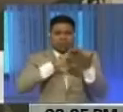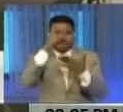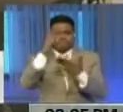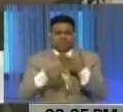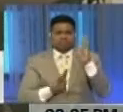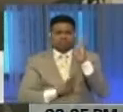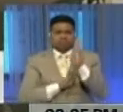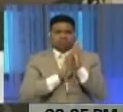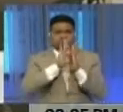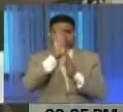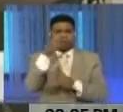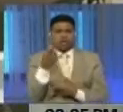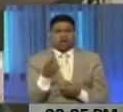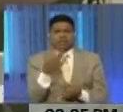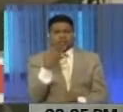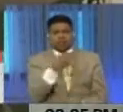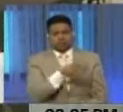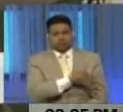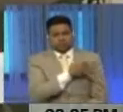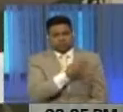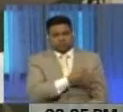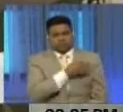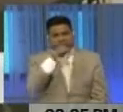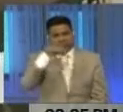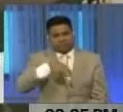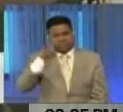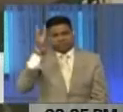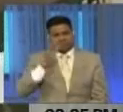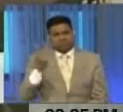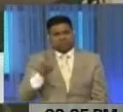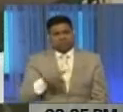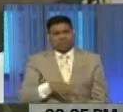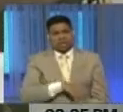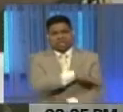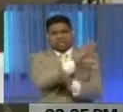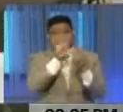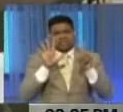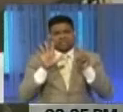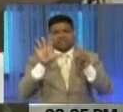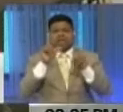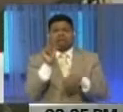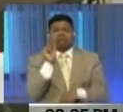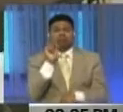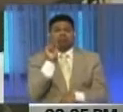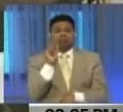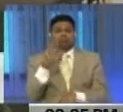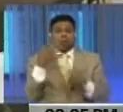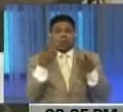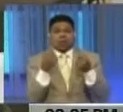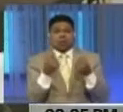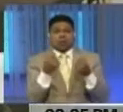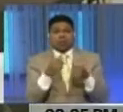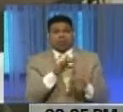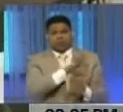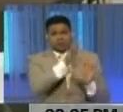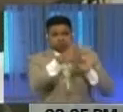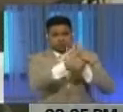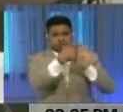desarrollo económico y social de la nación. No solamente mencionado en 6 puntos en materia económica, sino en 5 puntos de forma